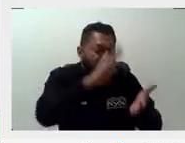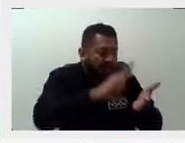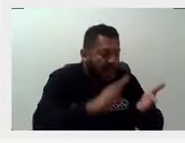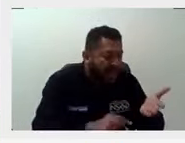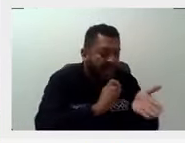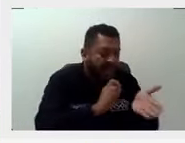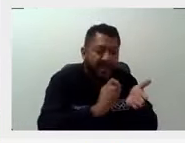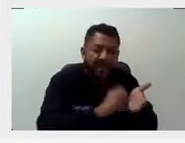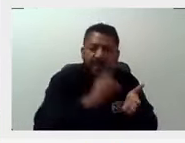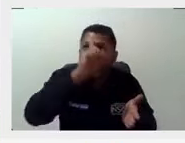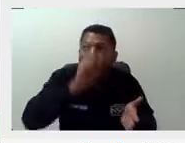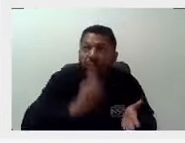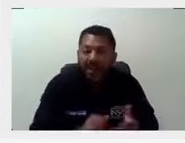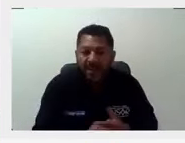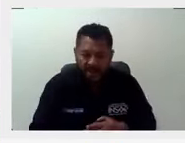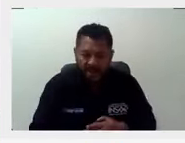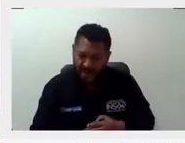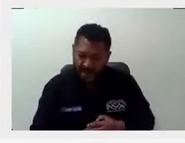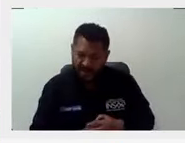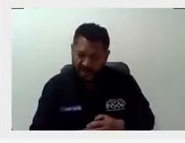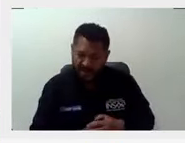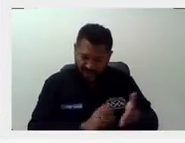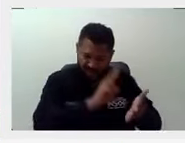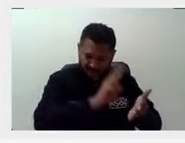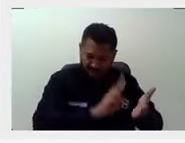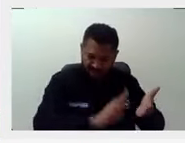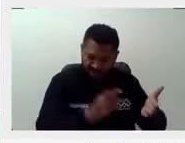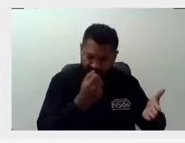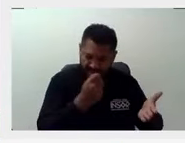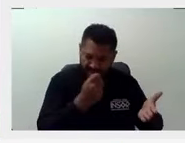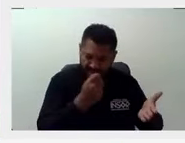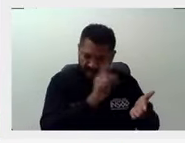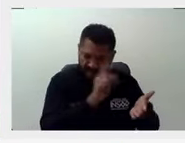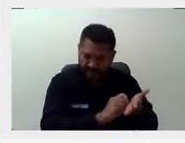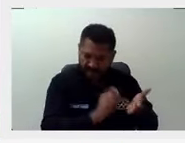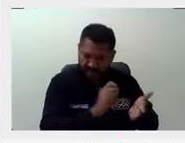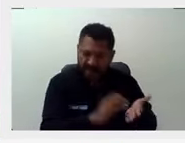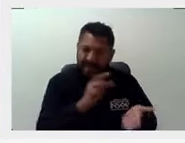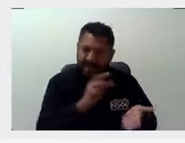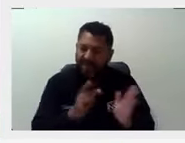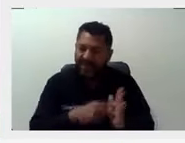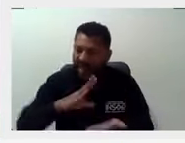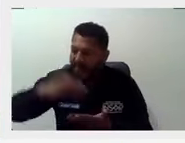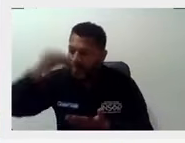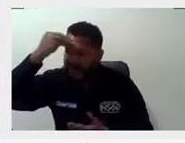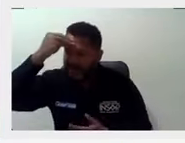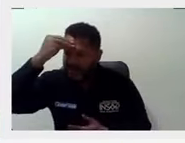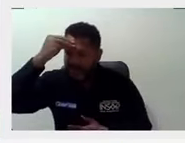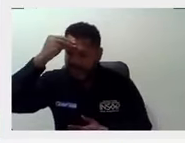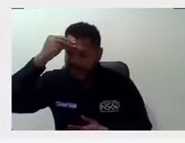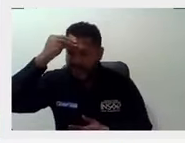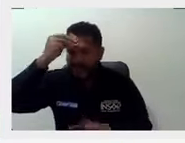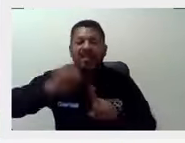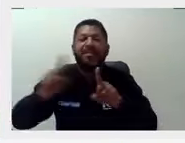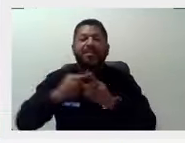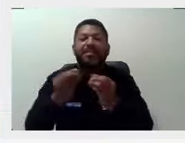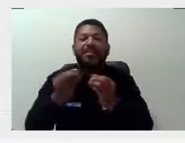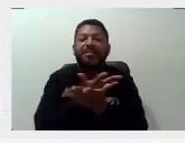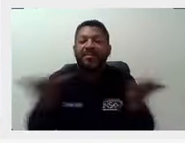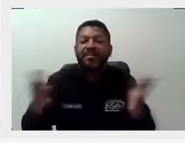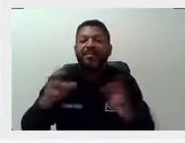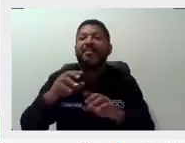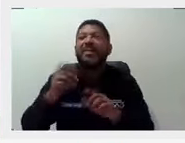Pero sencillamente, si no lee ni escribe, no quiere decir que no pueda aprender, porque para eso hay muchas otras estrategias,